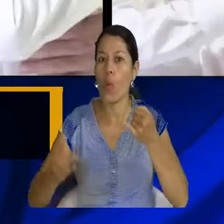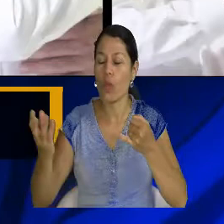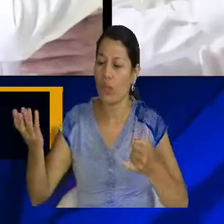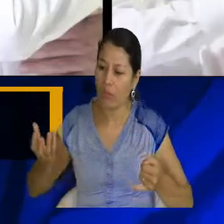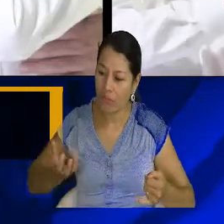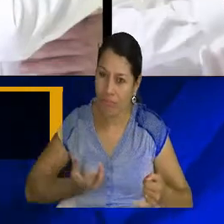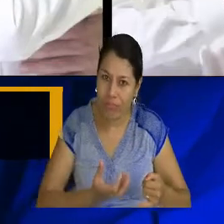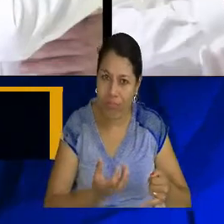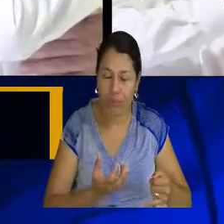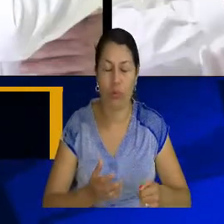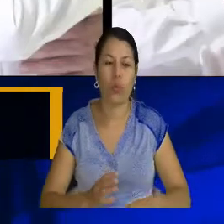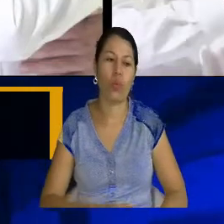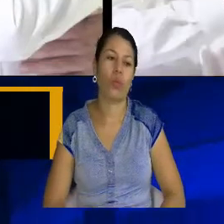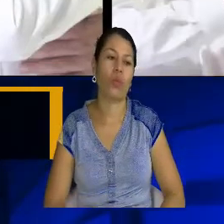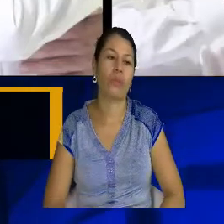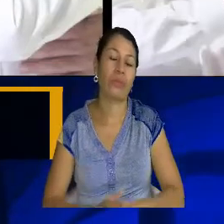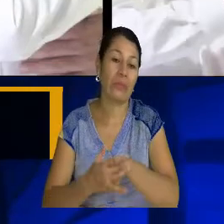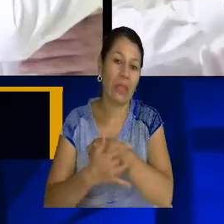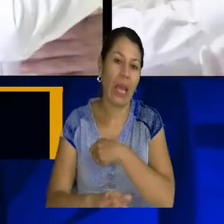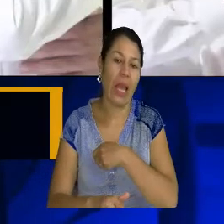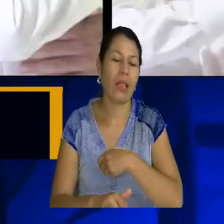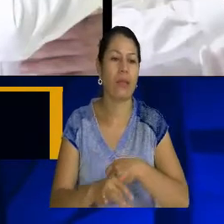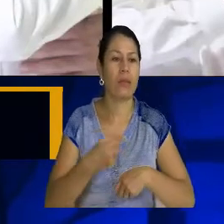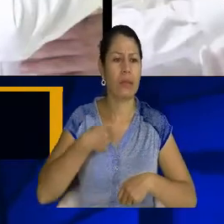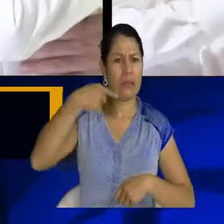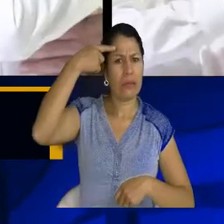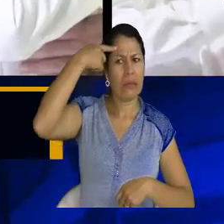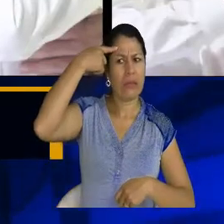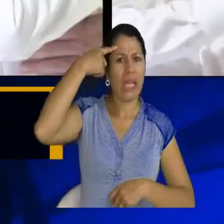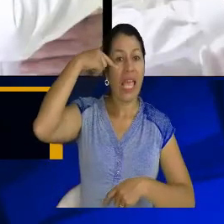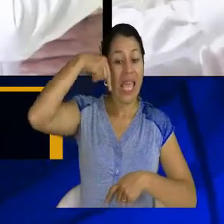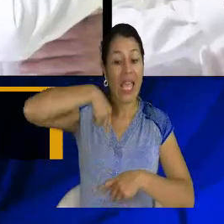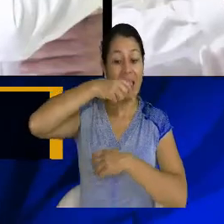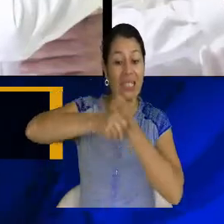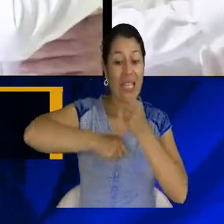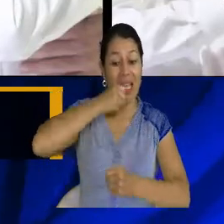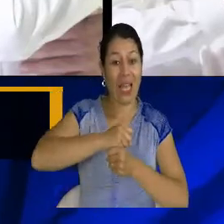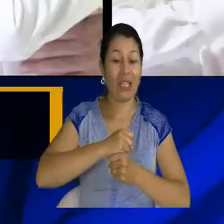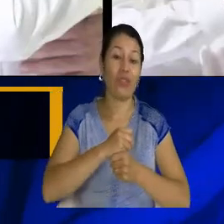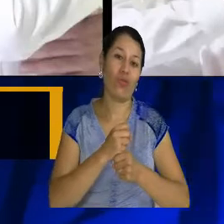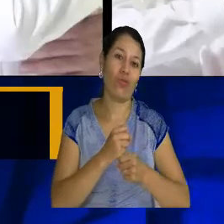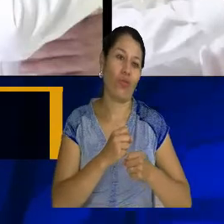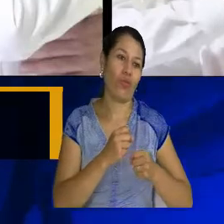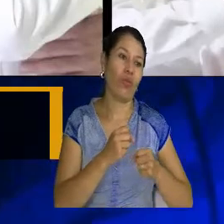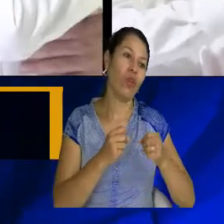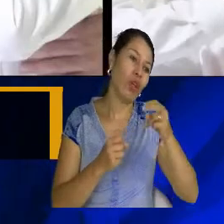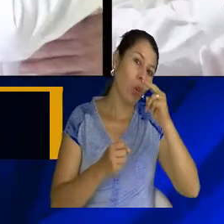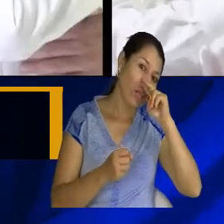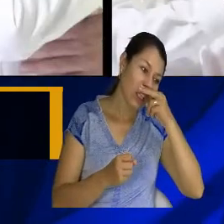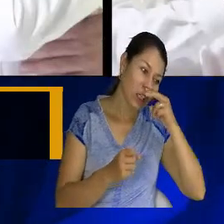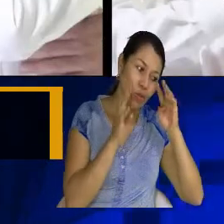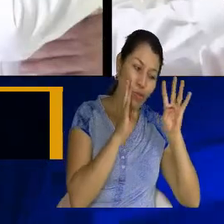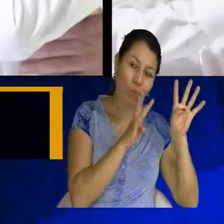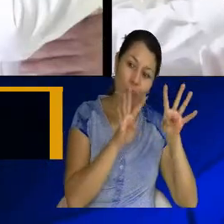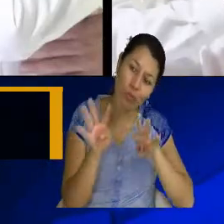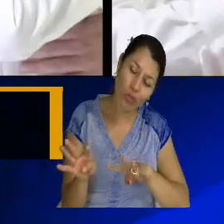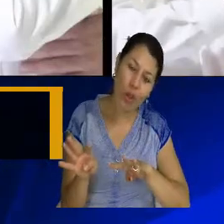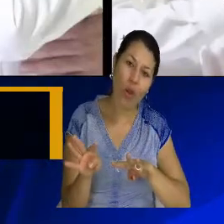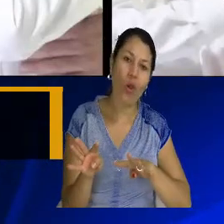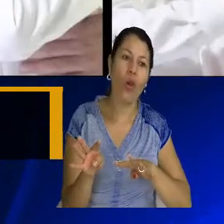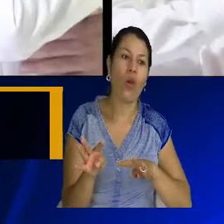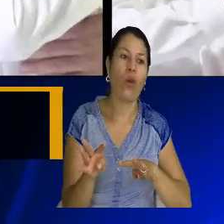año, en pro de que los niños también tengan, que lo disfruten, pero que tampoco salgan